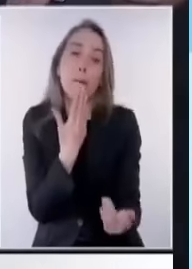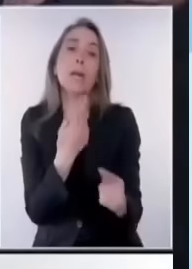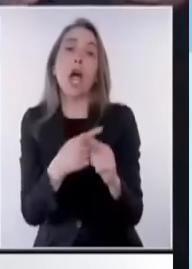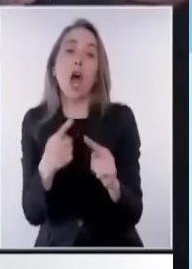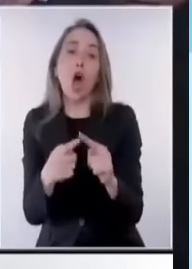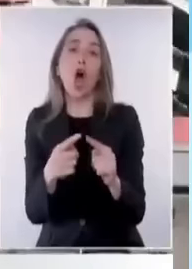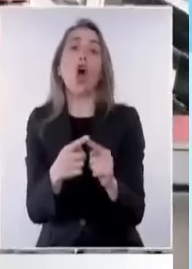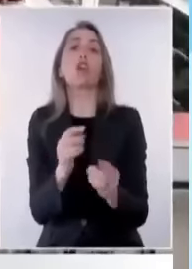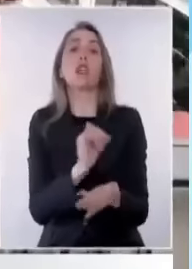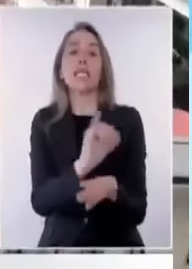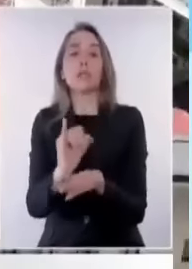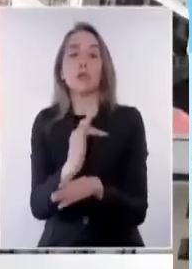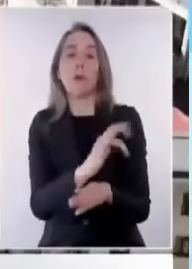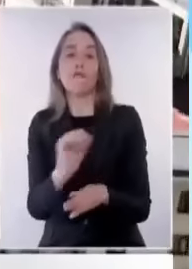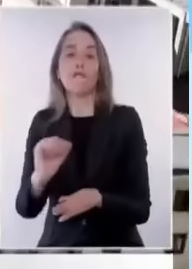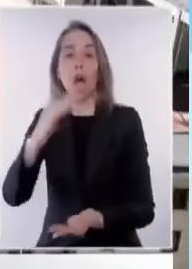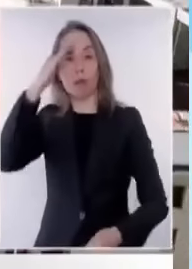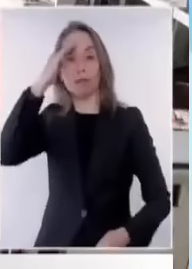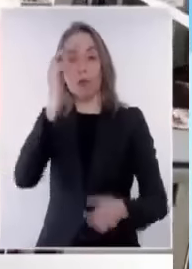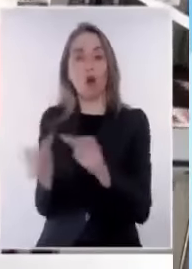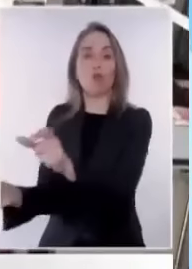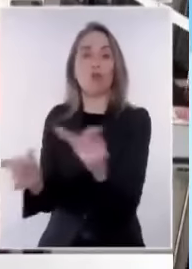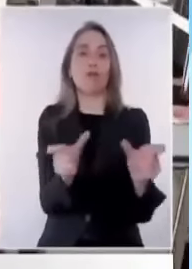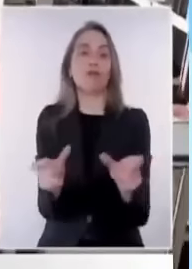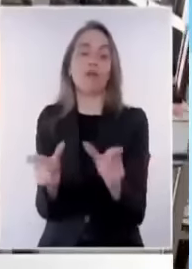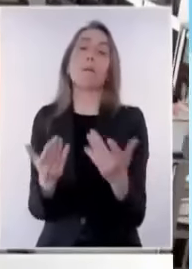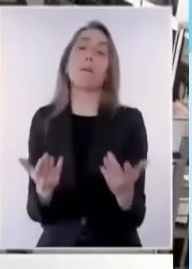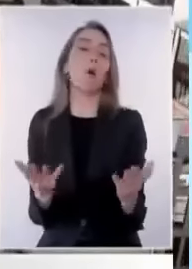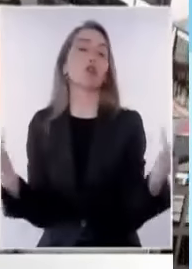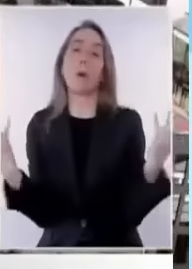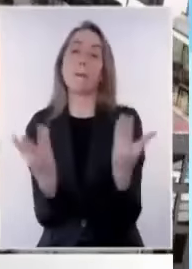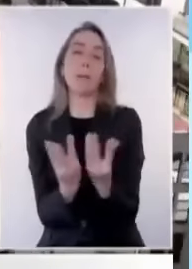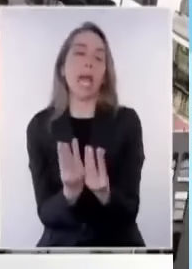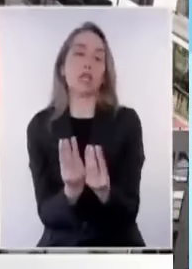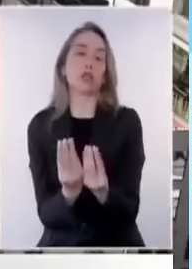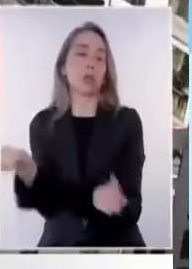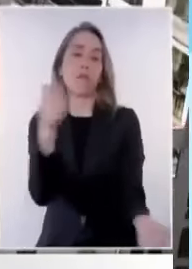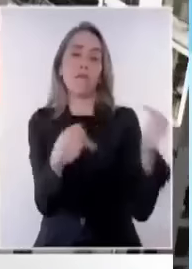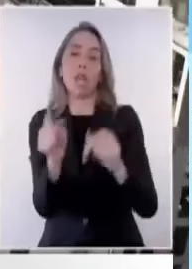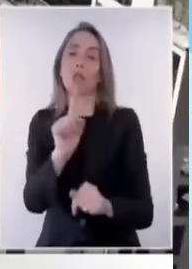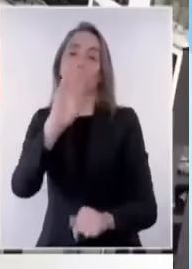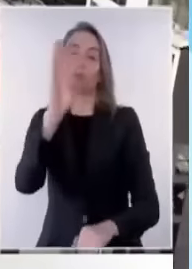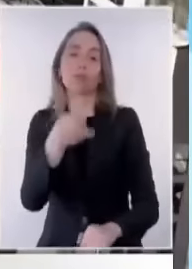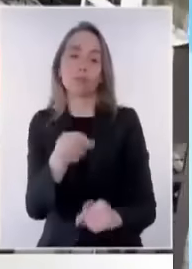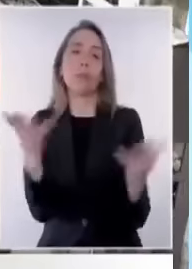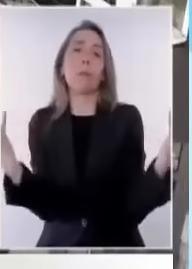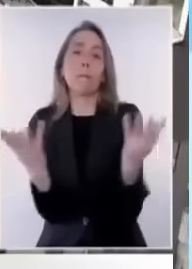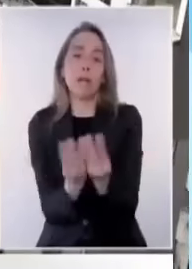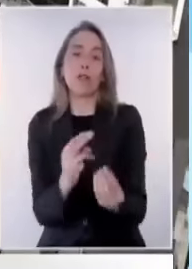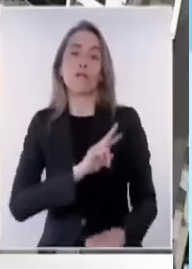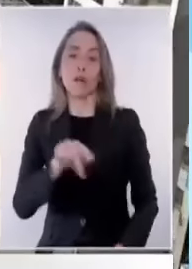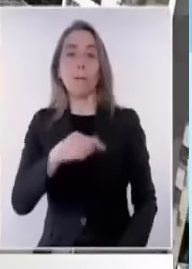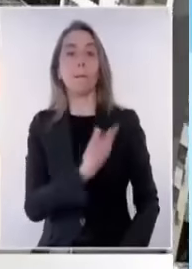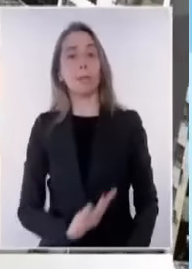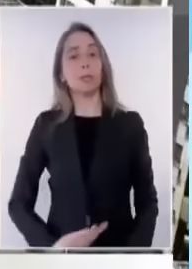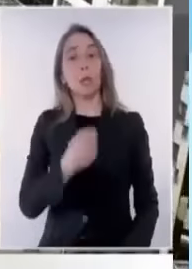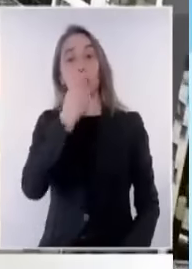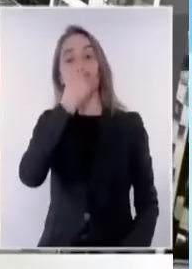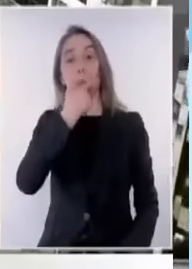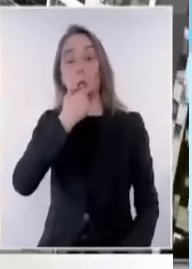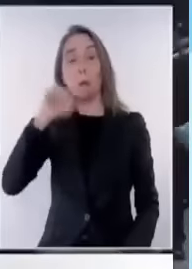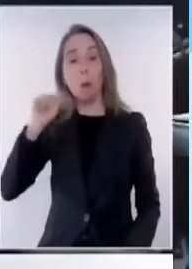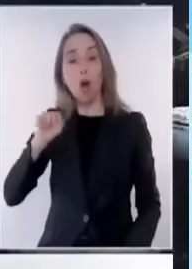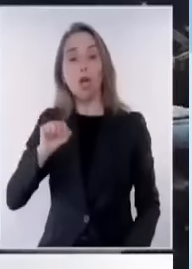para otras ramas de las Fuerzas Armadas, por eso es que se ha prescindido de su presencia acá en Valparaíso. El presidente Boric va